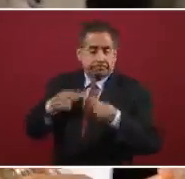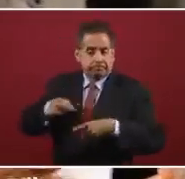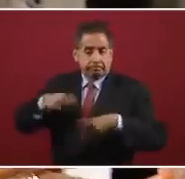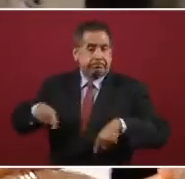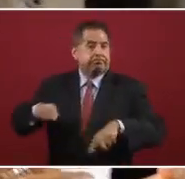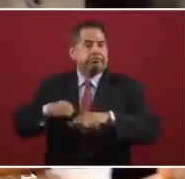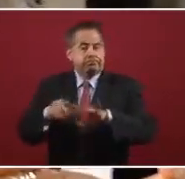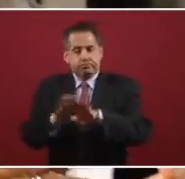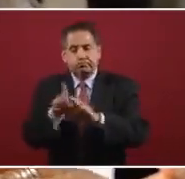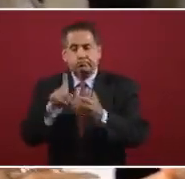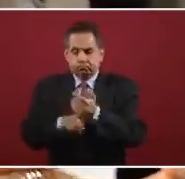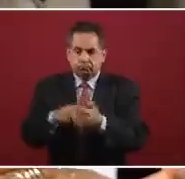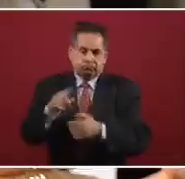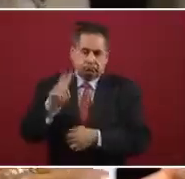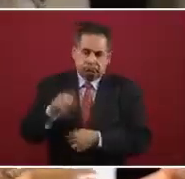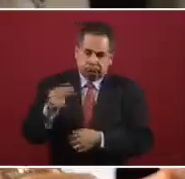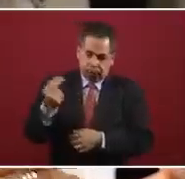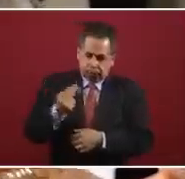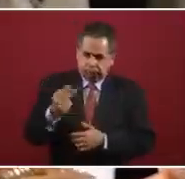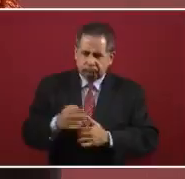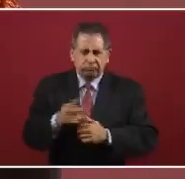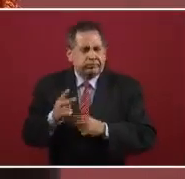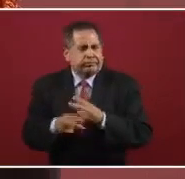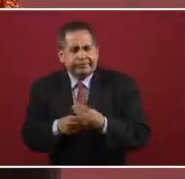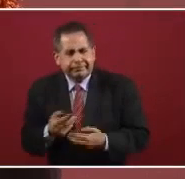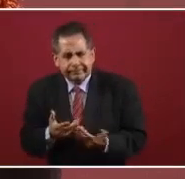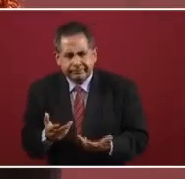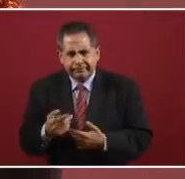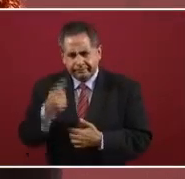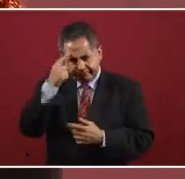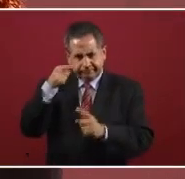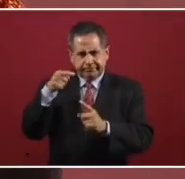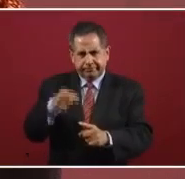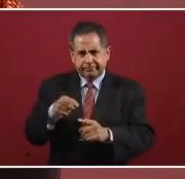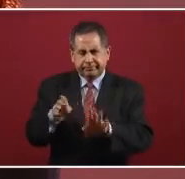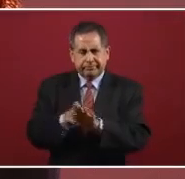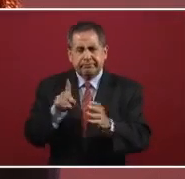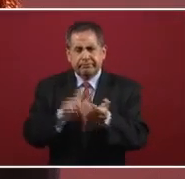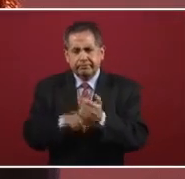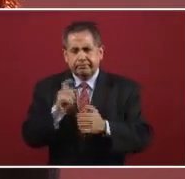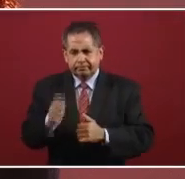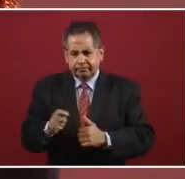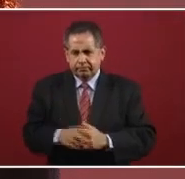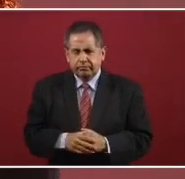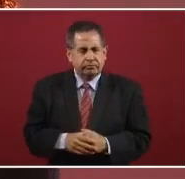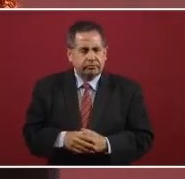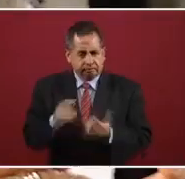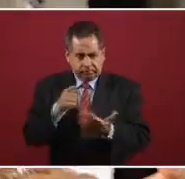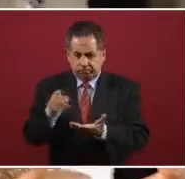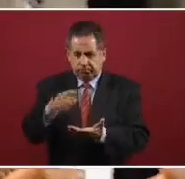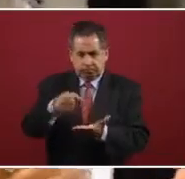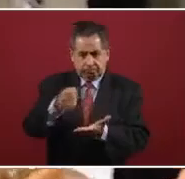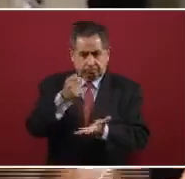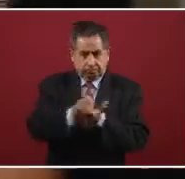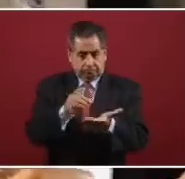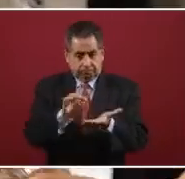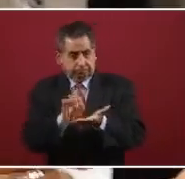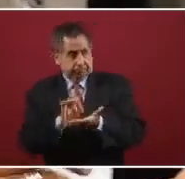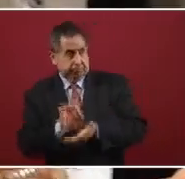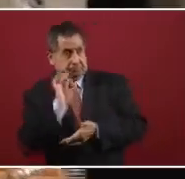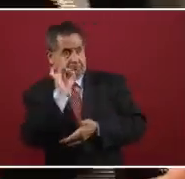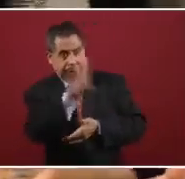que realmente tienen una gran necesidad. Claro. ¿Qué van a hacer en este caso para que ese papel que ustedes están mandando a